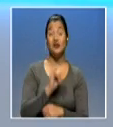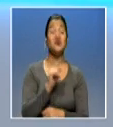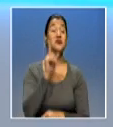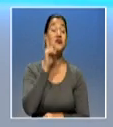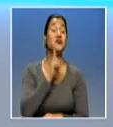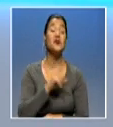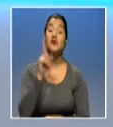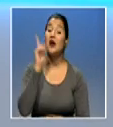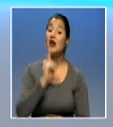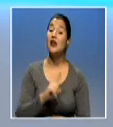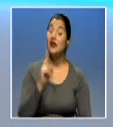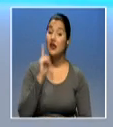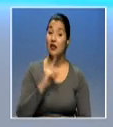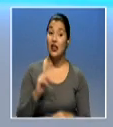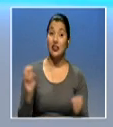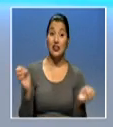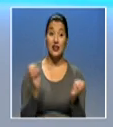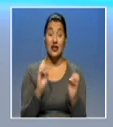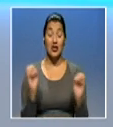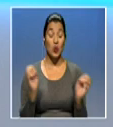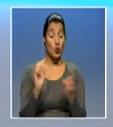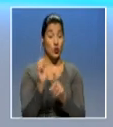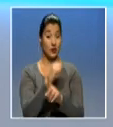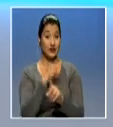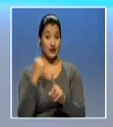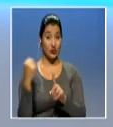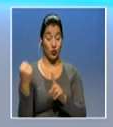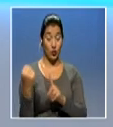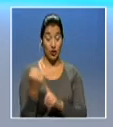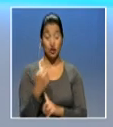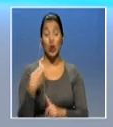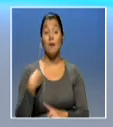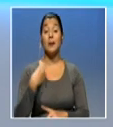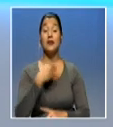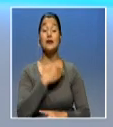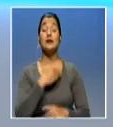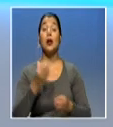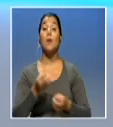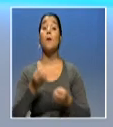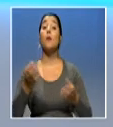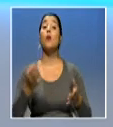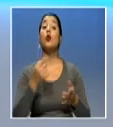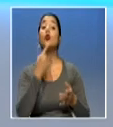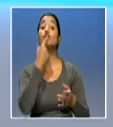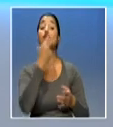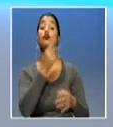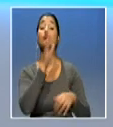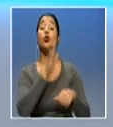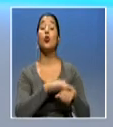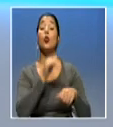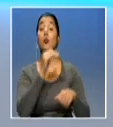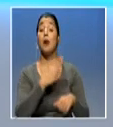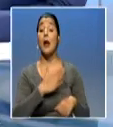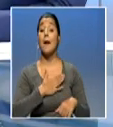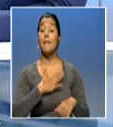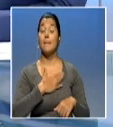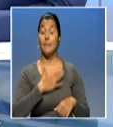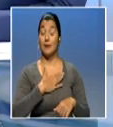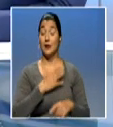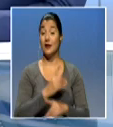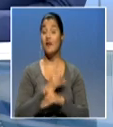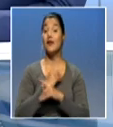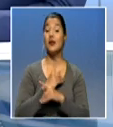de los hechos que el Ministerio Público le atribuye a mi defendido